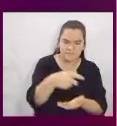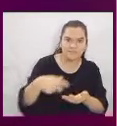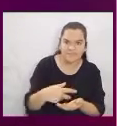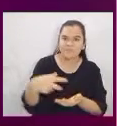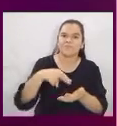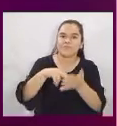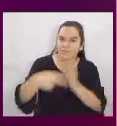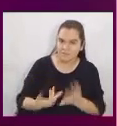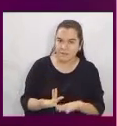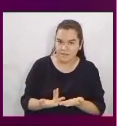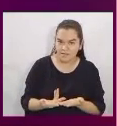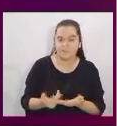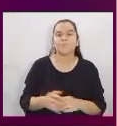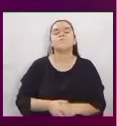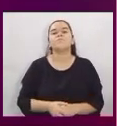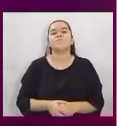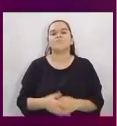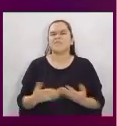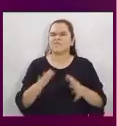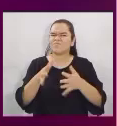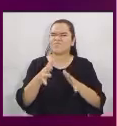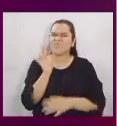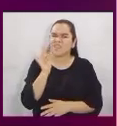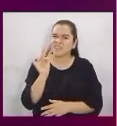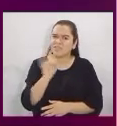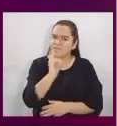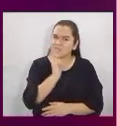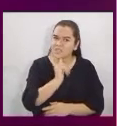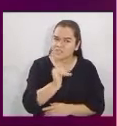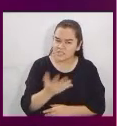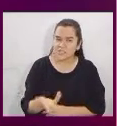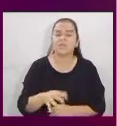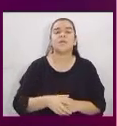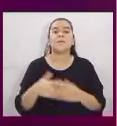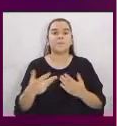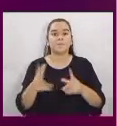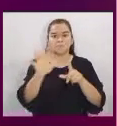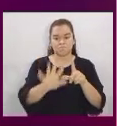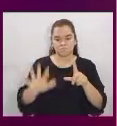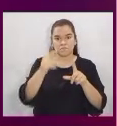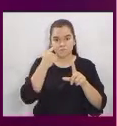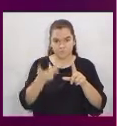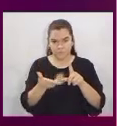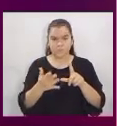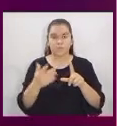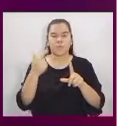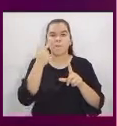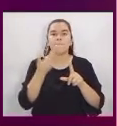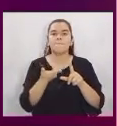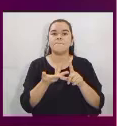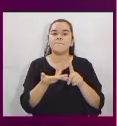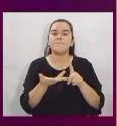Bueno, esto que expliqué tal vez sea un poco complicado, pero muestra un poco